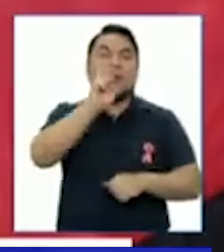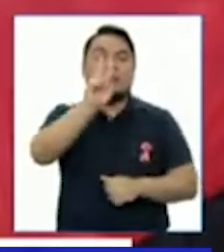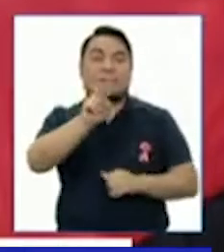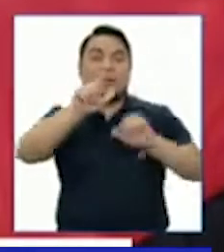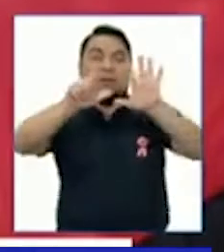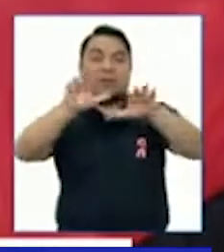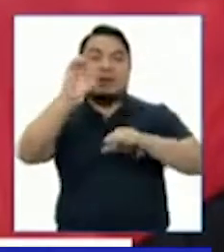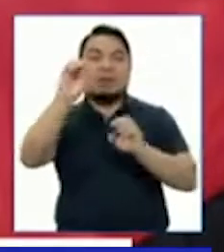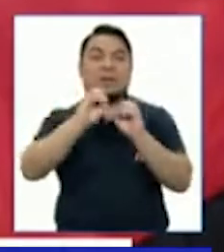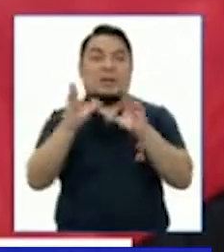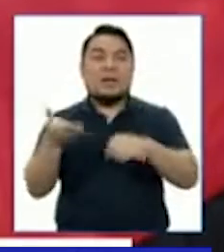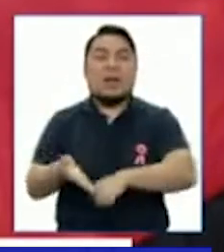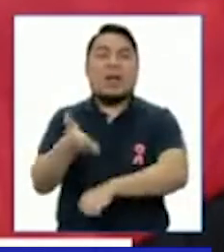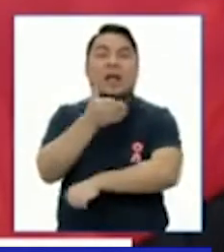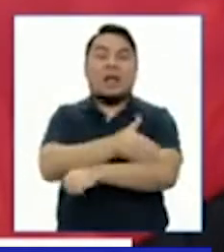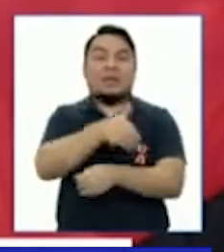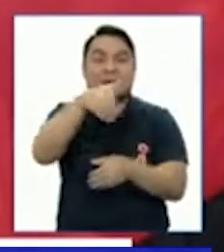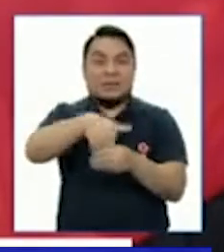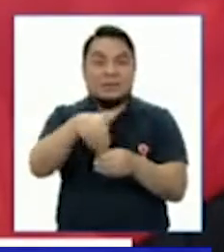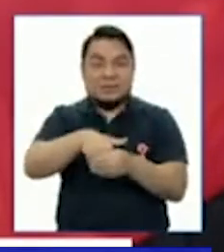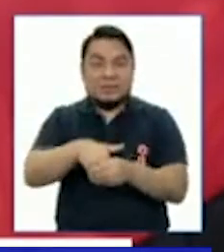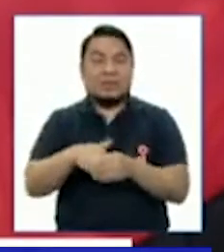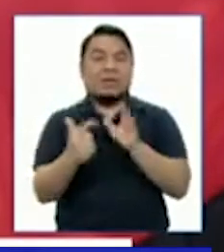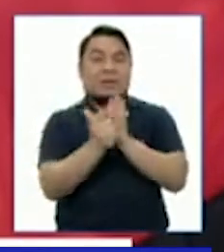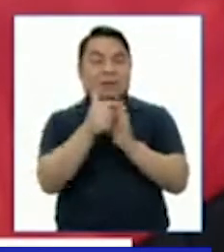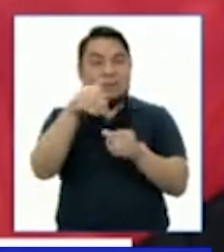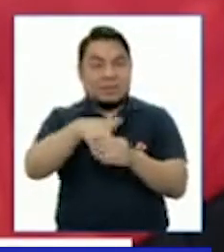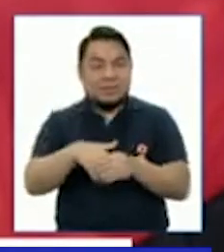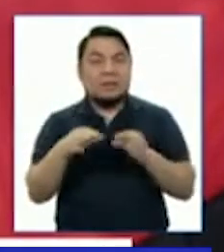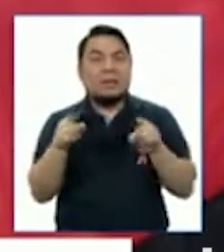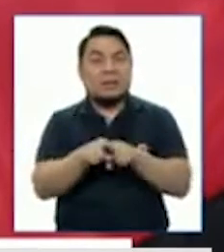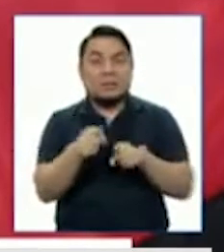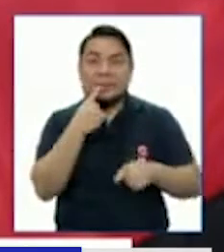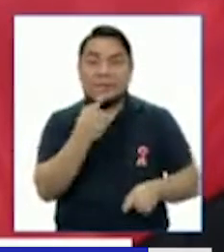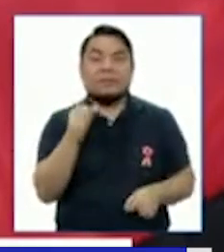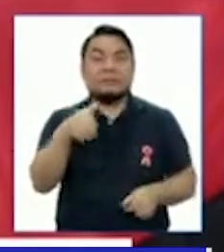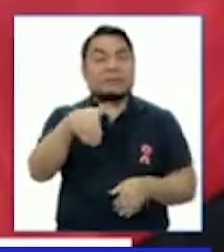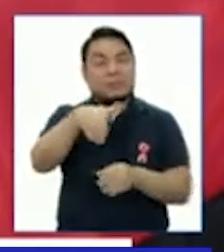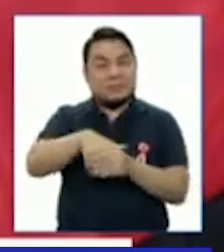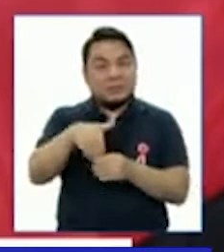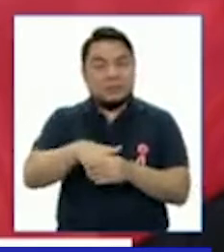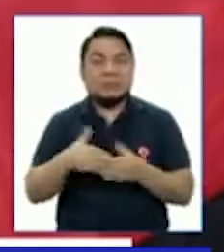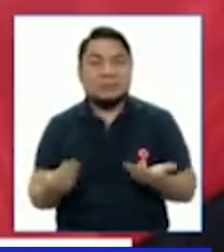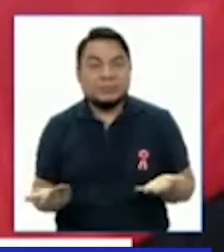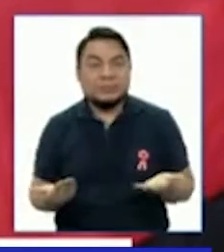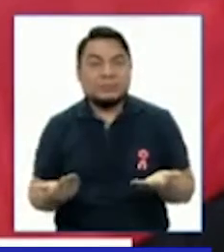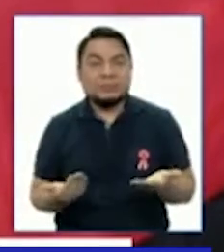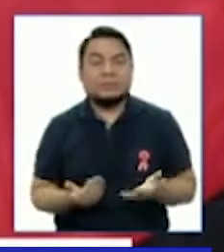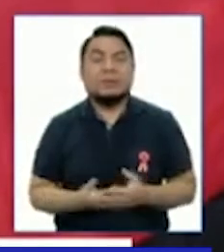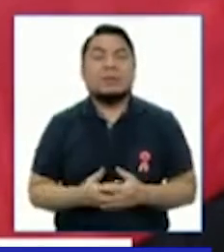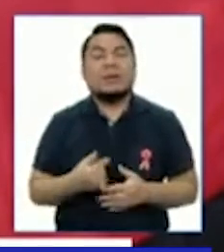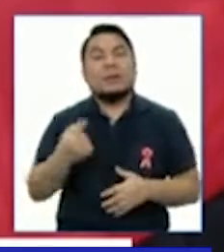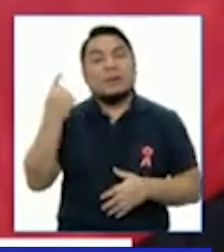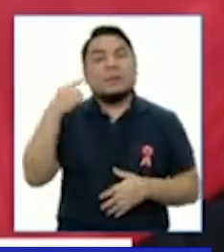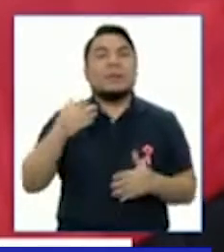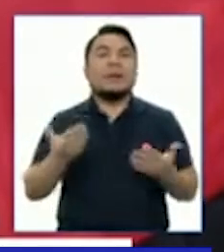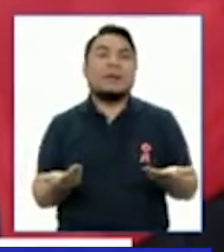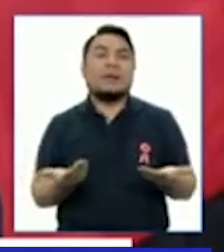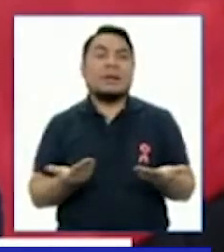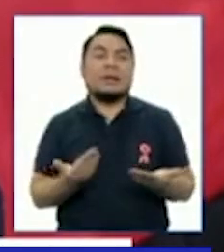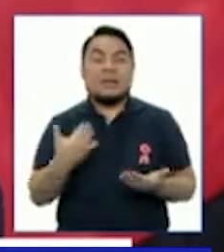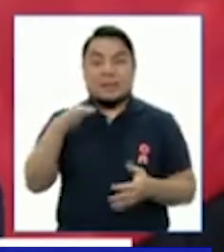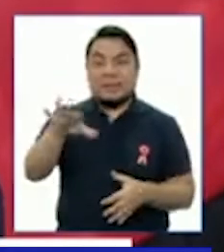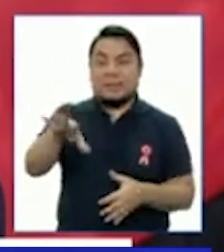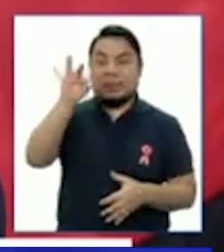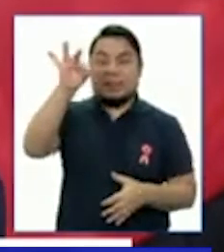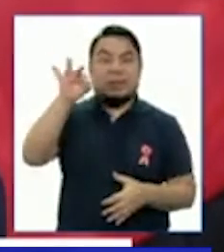antes de las elecciones, y la ley electoral precisamente dice que las elecciones para elegir